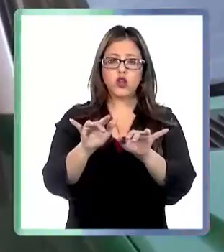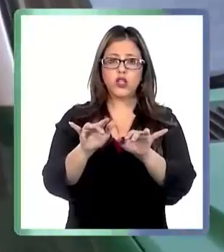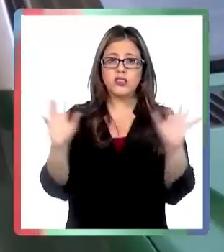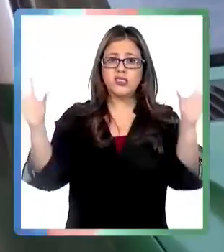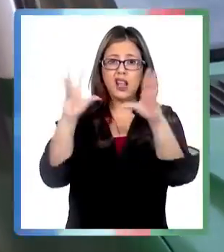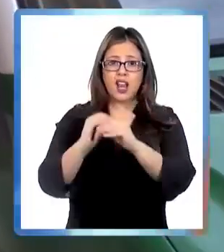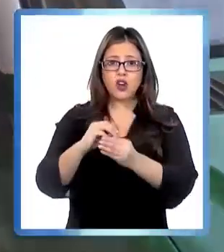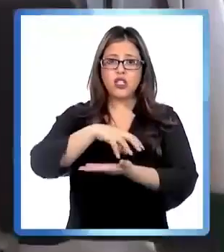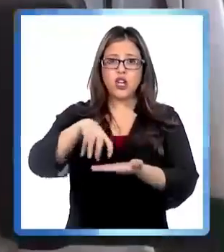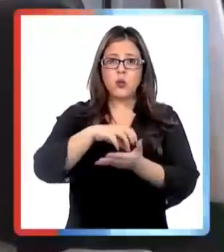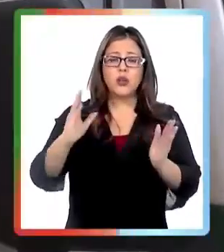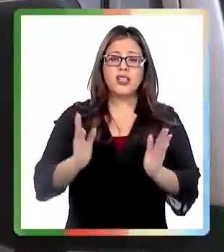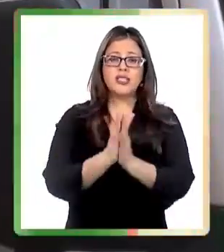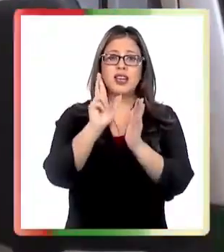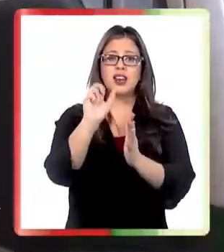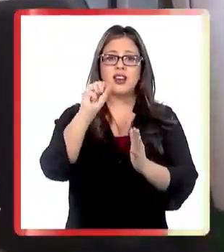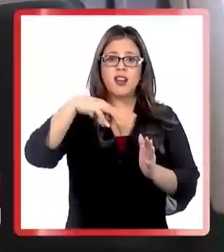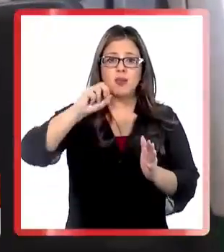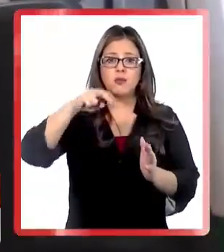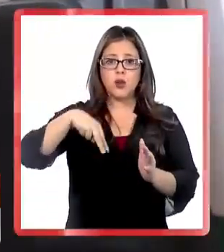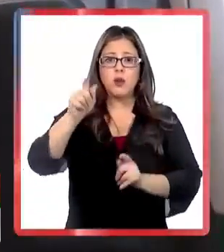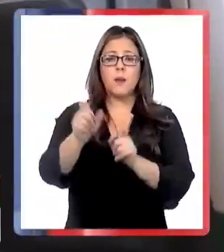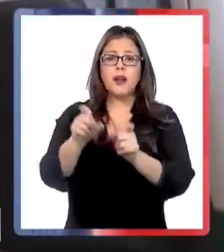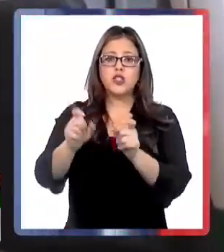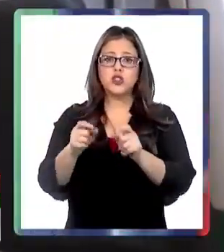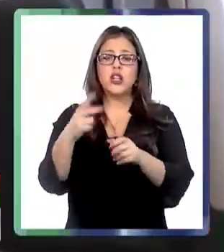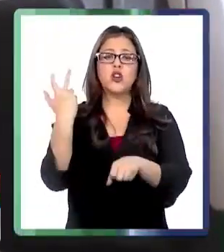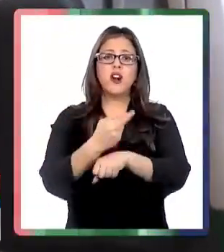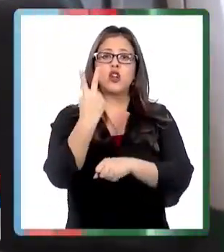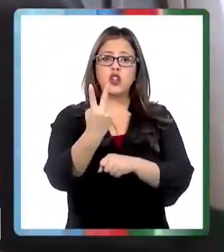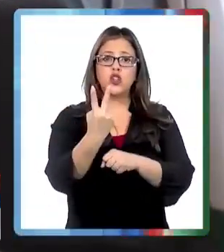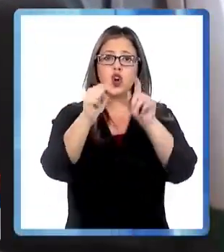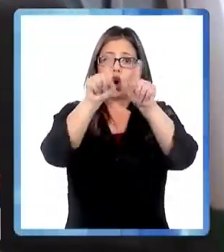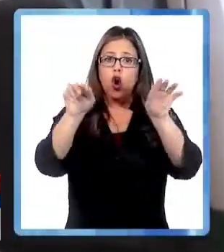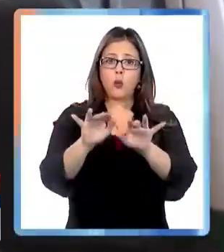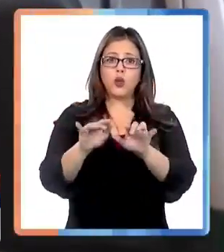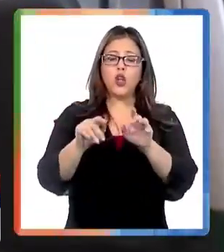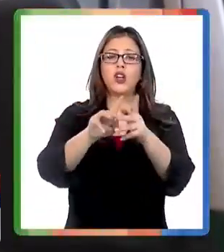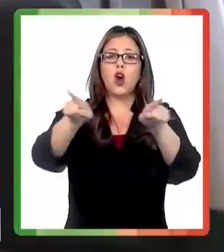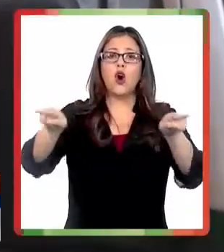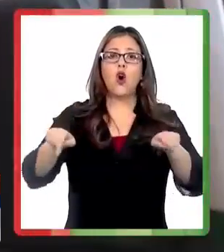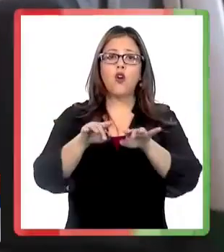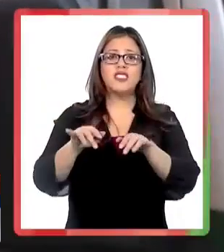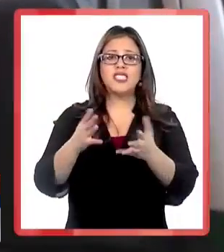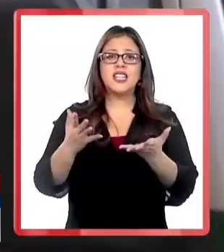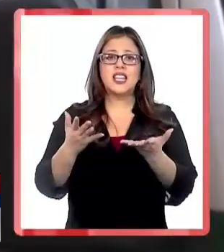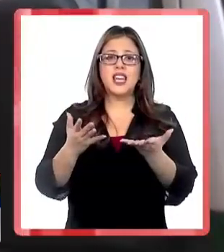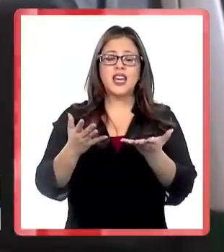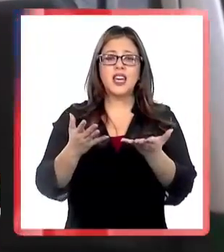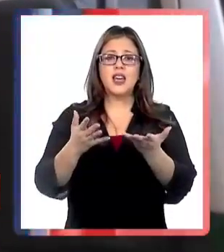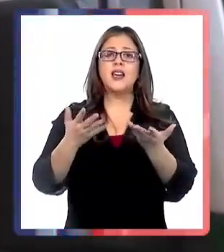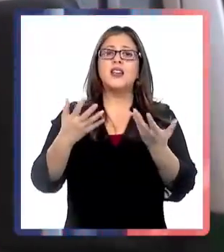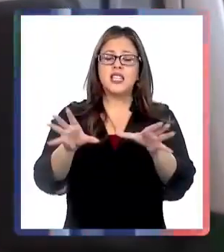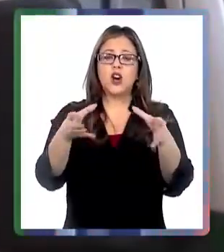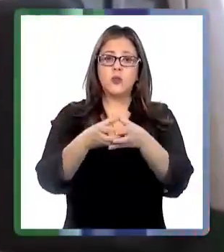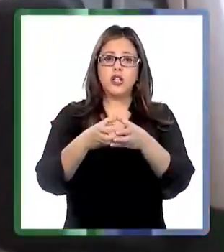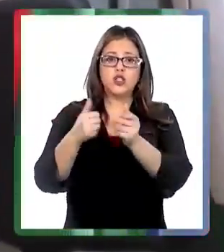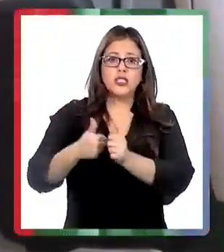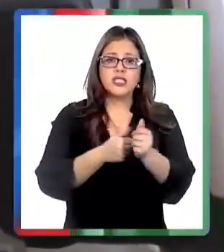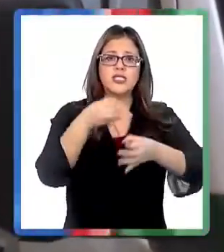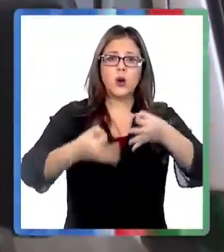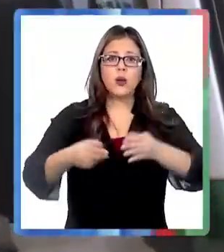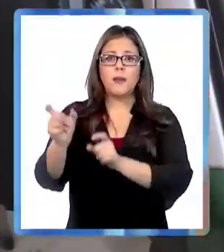Ramón, desconocidos robaron otros dos computadores desde la oficina de la Corporación de Asistencia Judicial. Los trabajadores solo